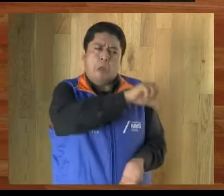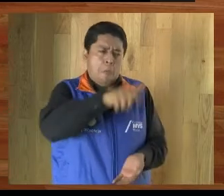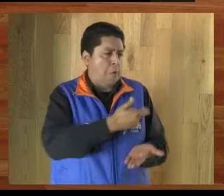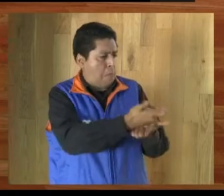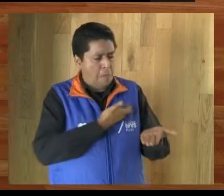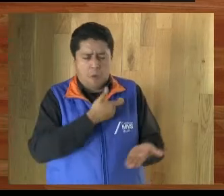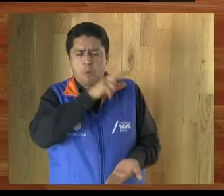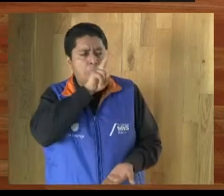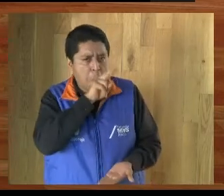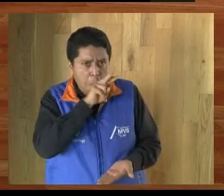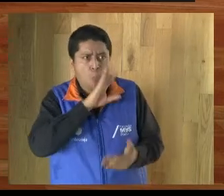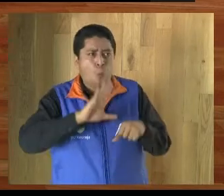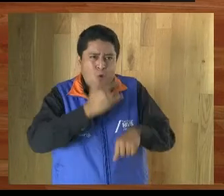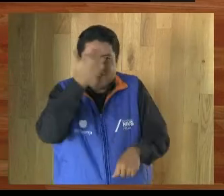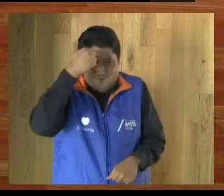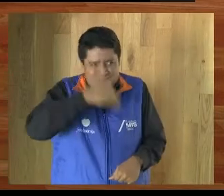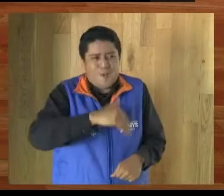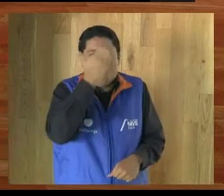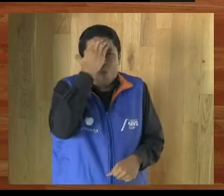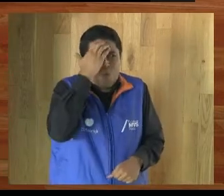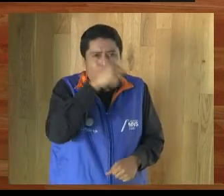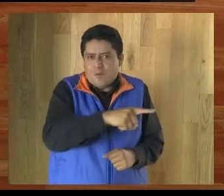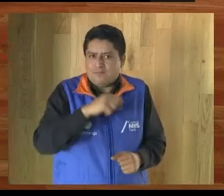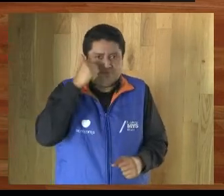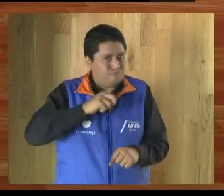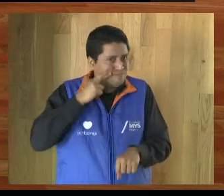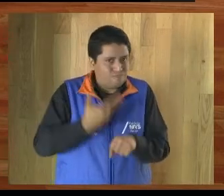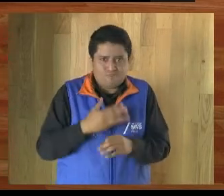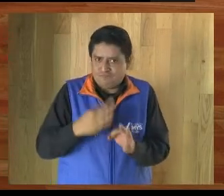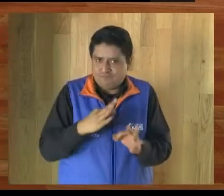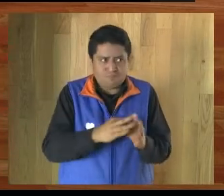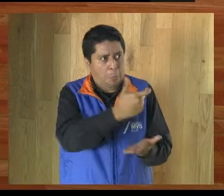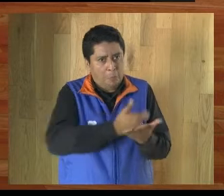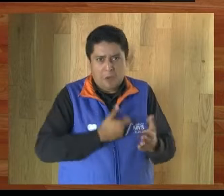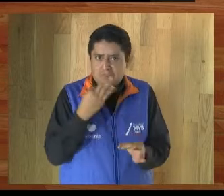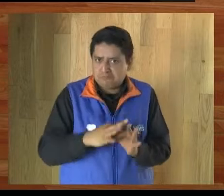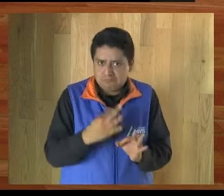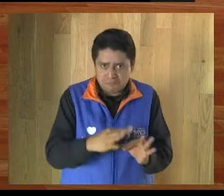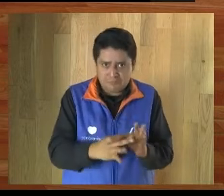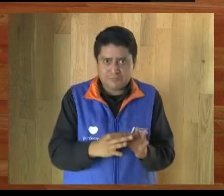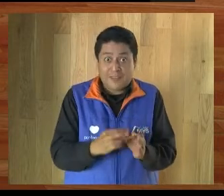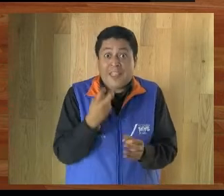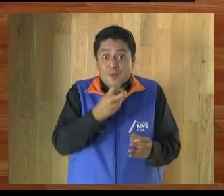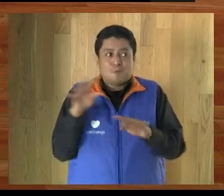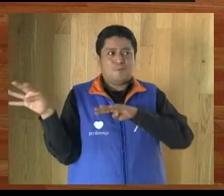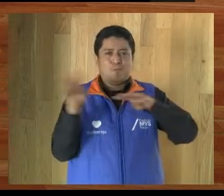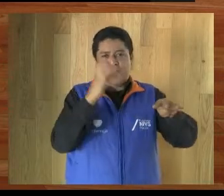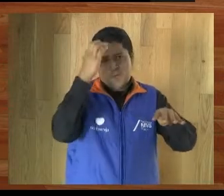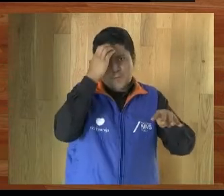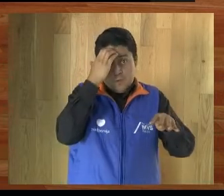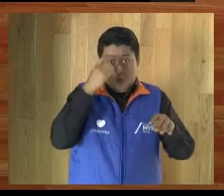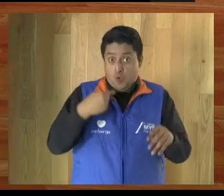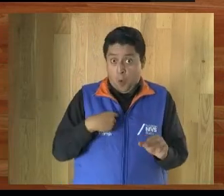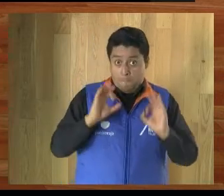estos actitudes y comportamientos de apoyo por esa buena reputación se traducen en dinero,